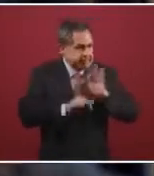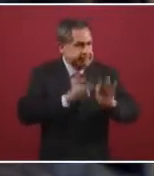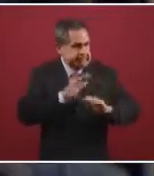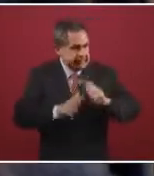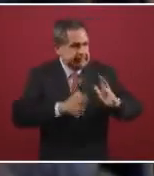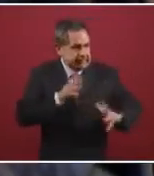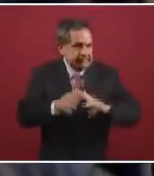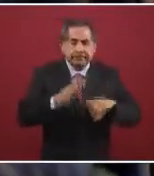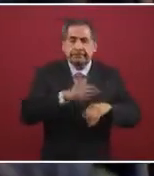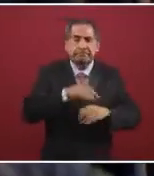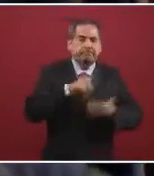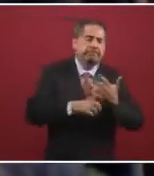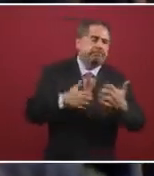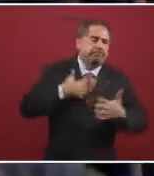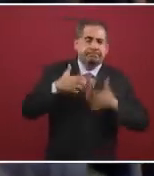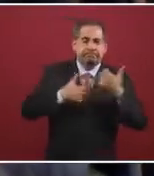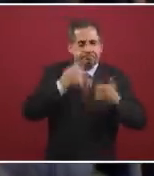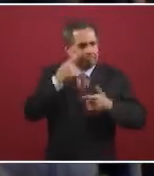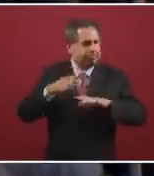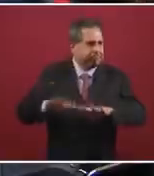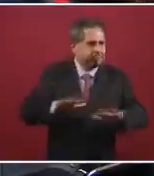un reclamo de serenar al país.